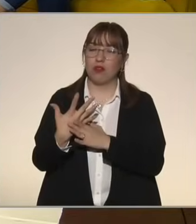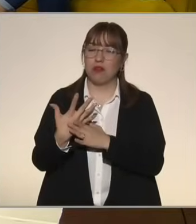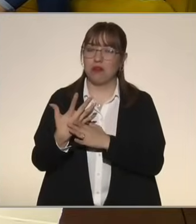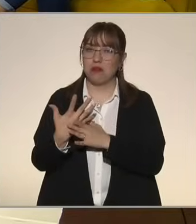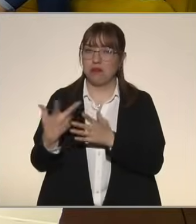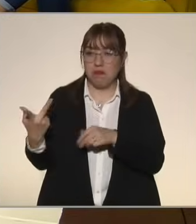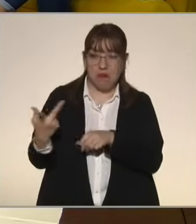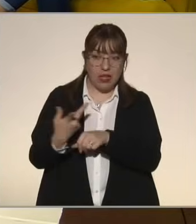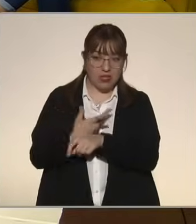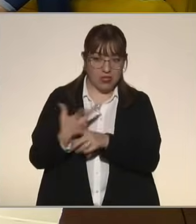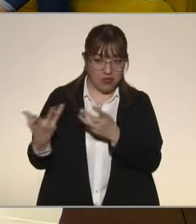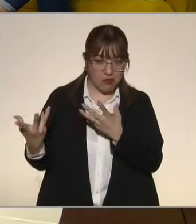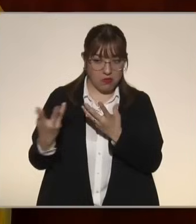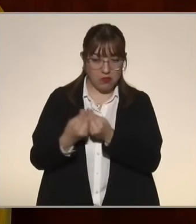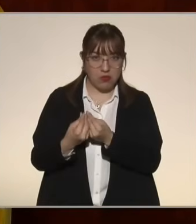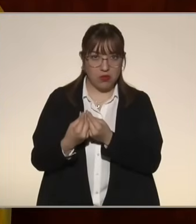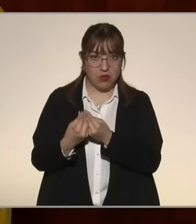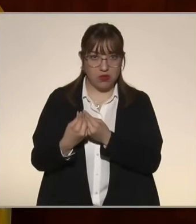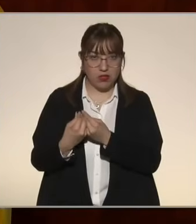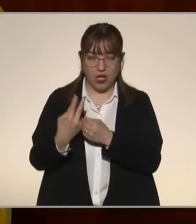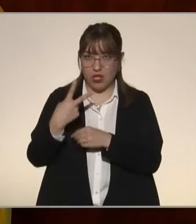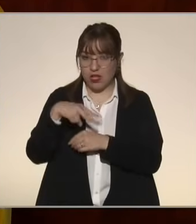puede significar un cambio